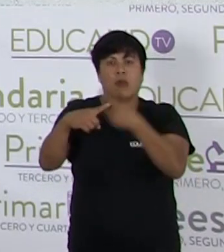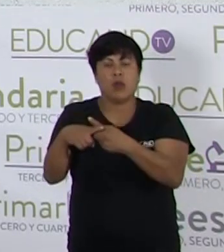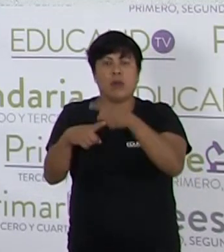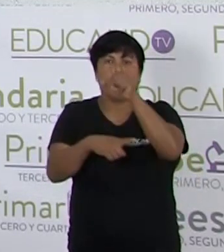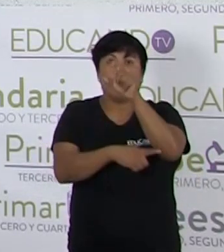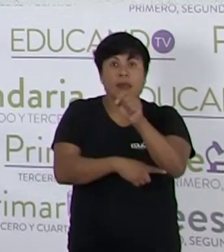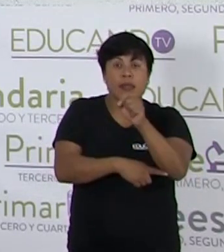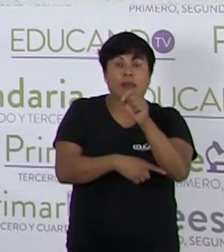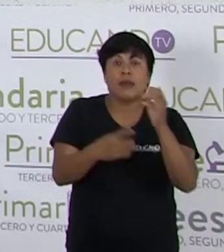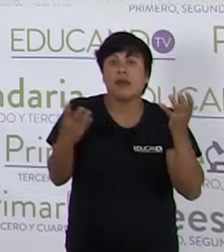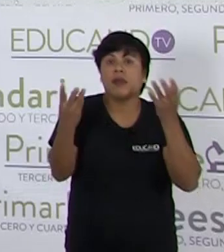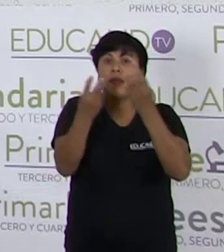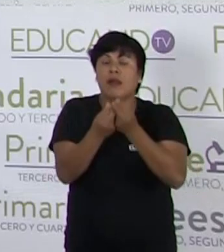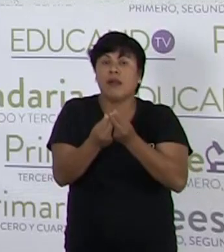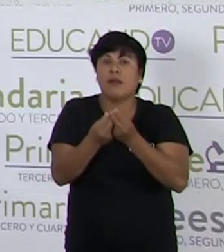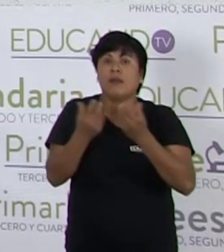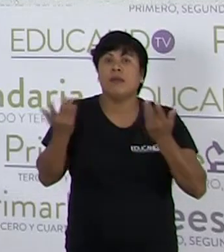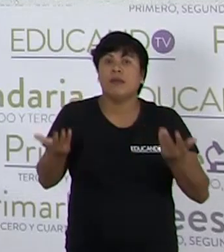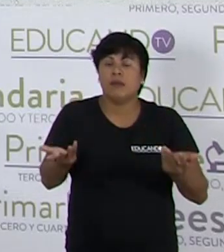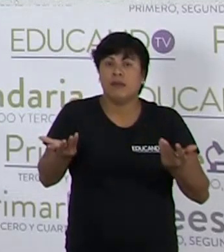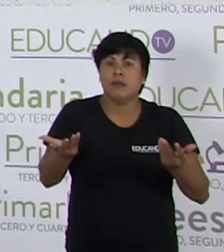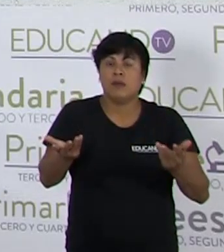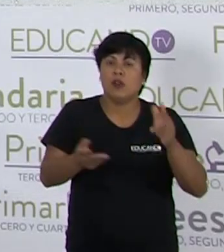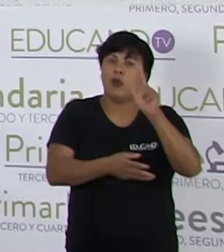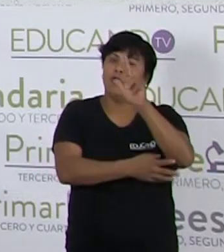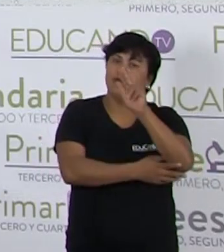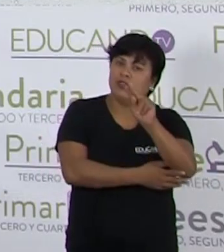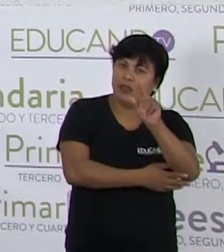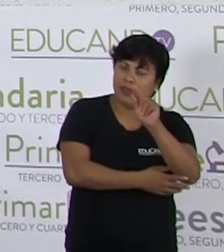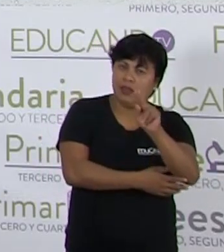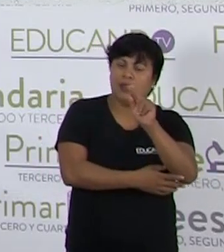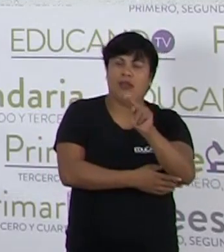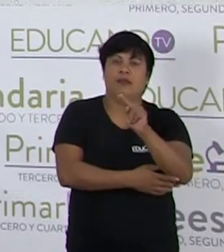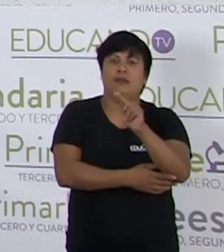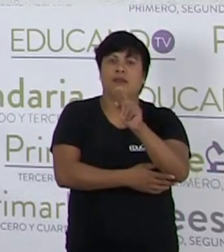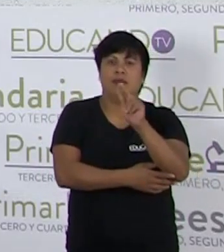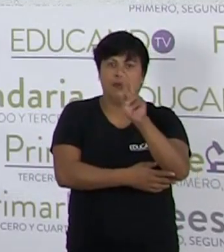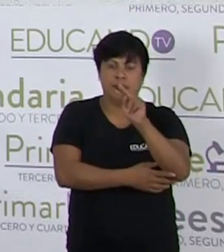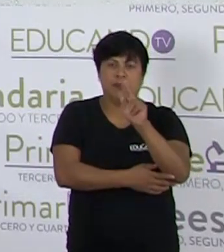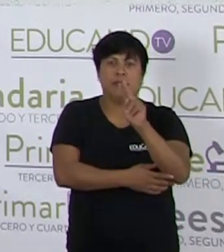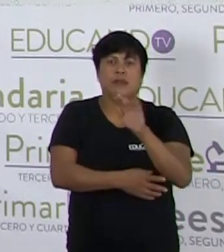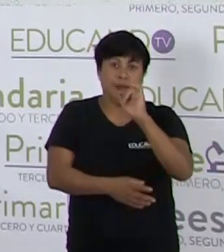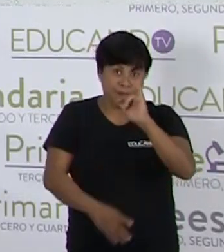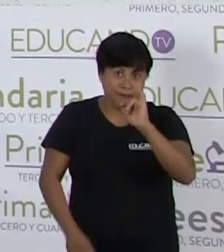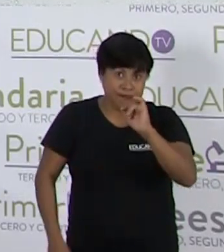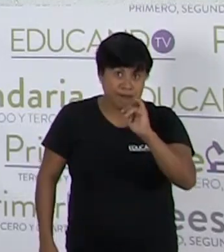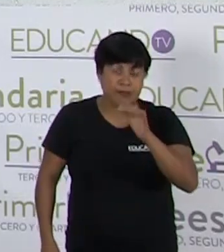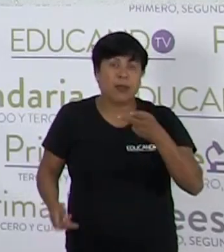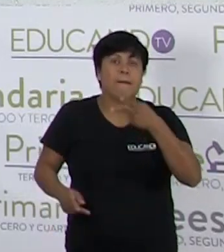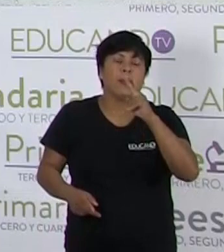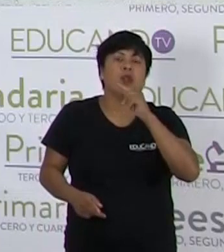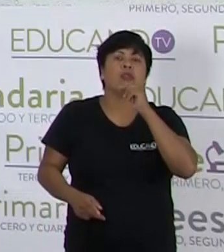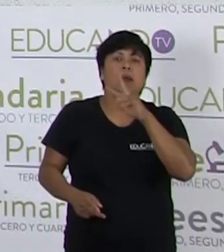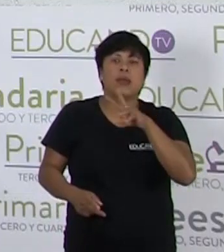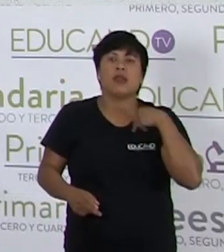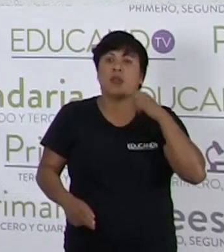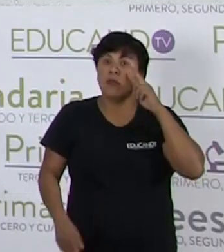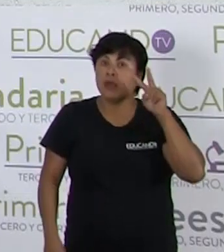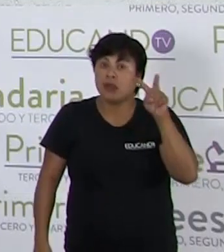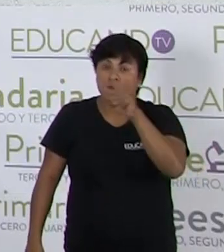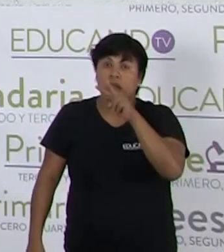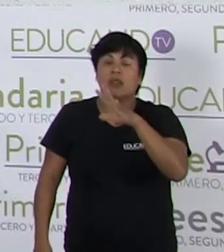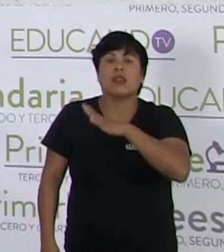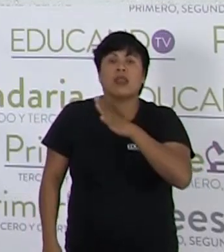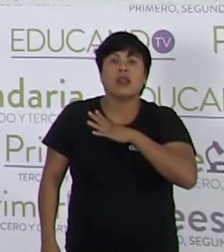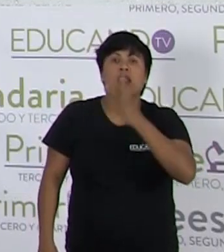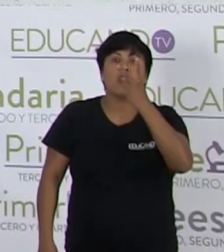por 20, serían 80. ¿Sí? Pero también si observas,